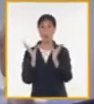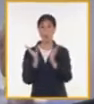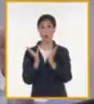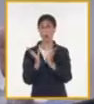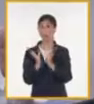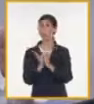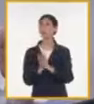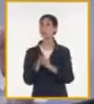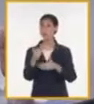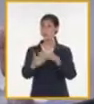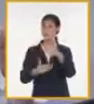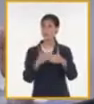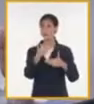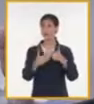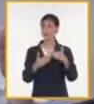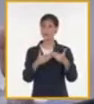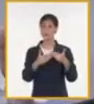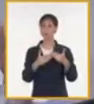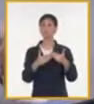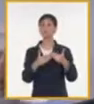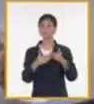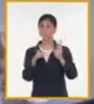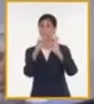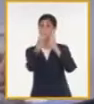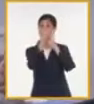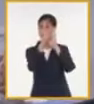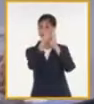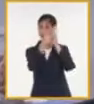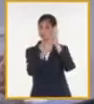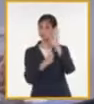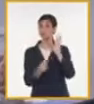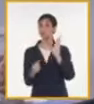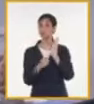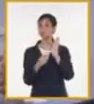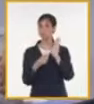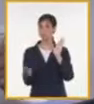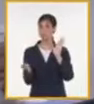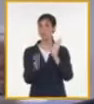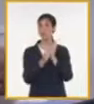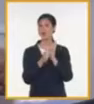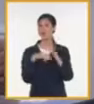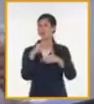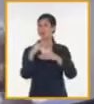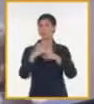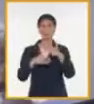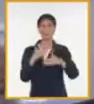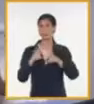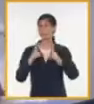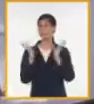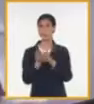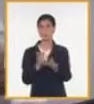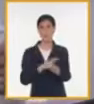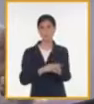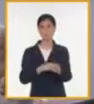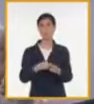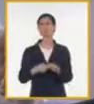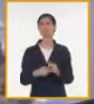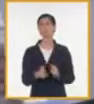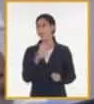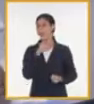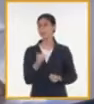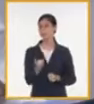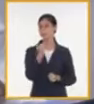mercenarios Centroamericanos que trataron de fomentar nuevamente para qué Para afectar la economía